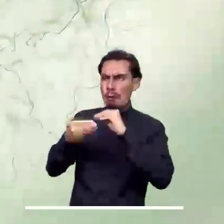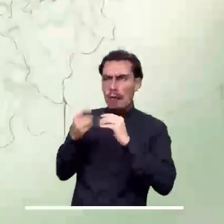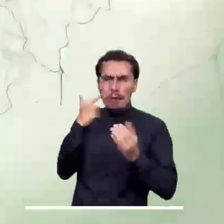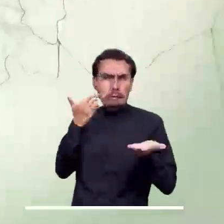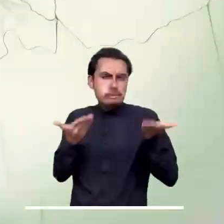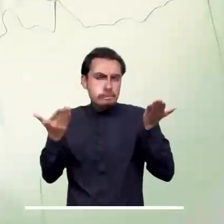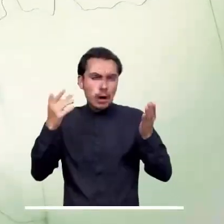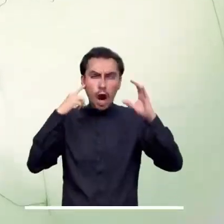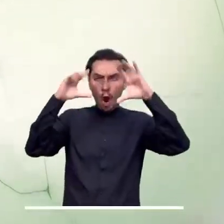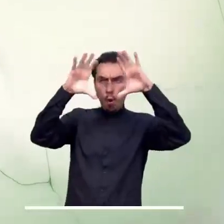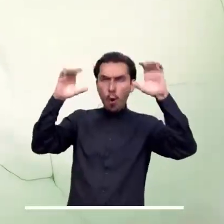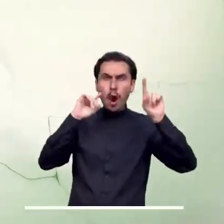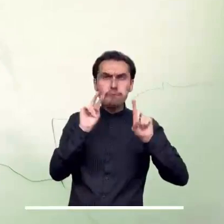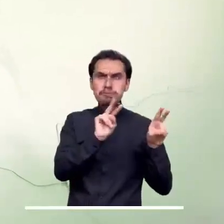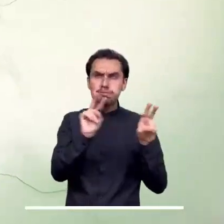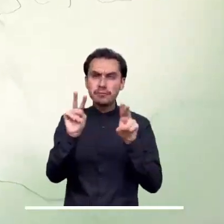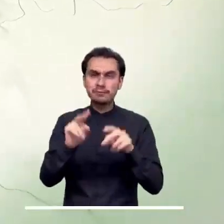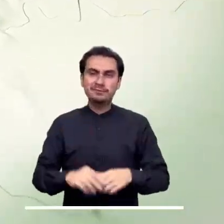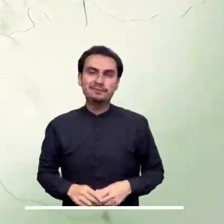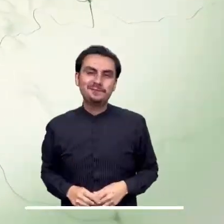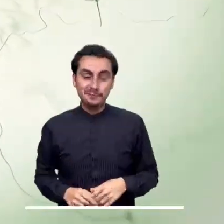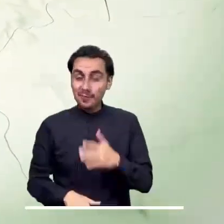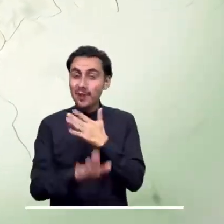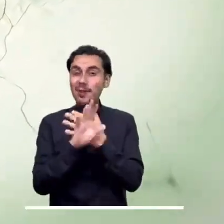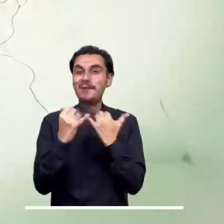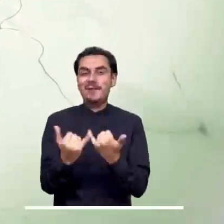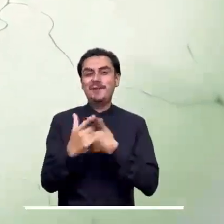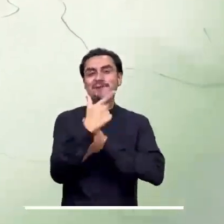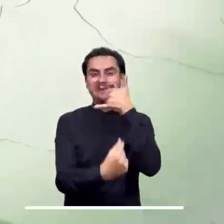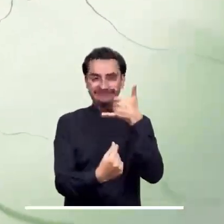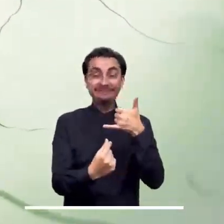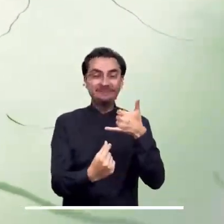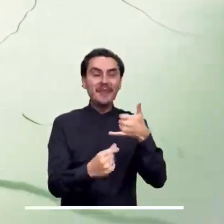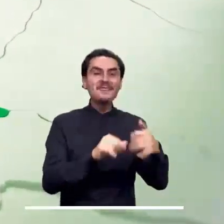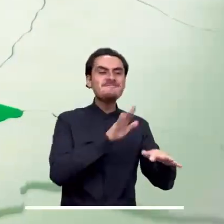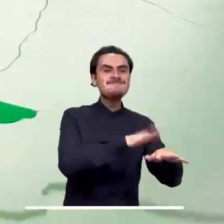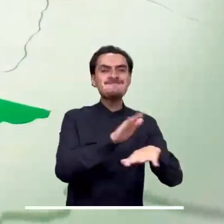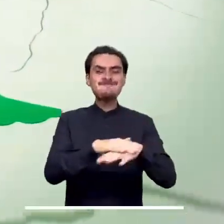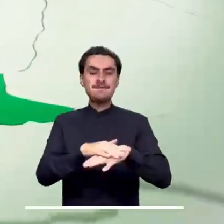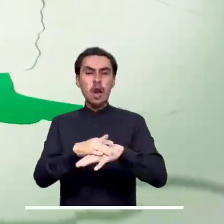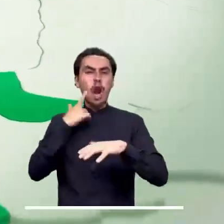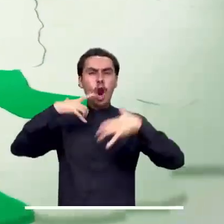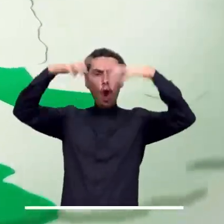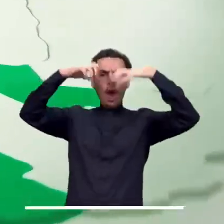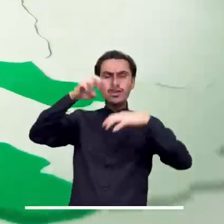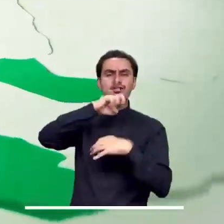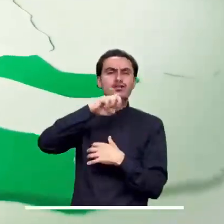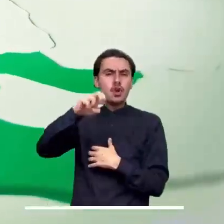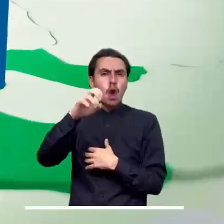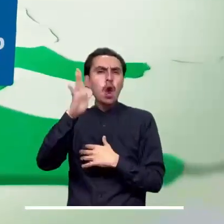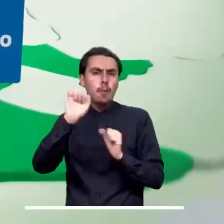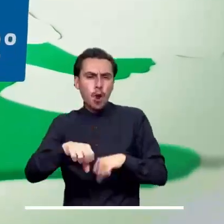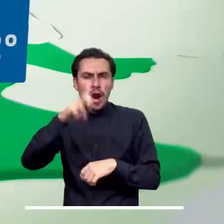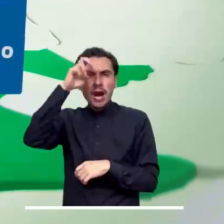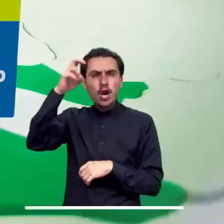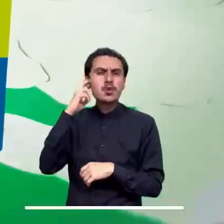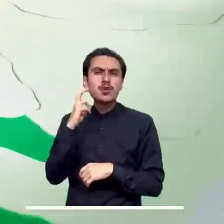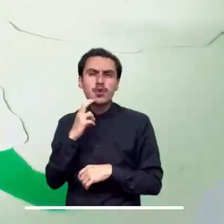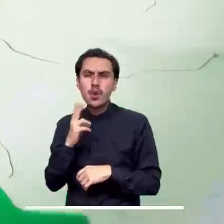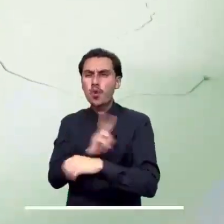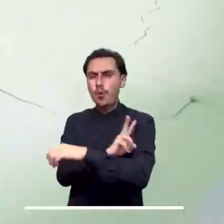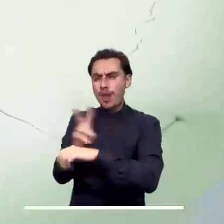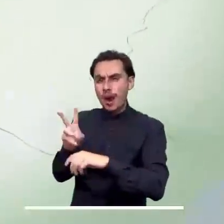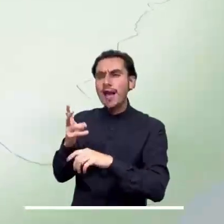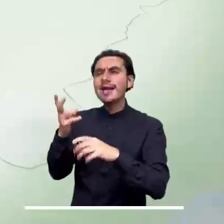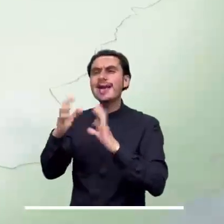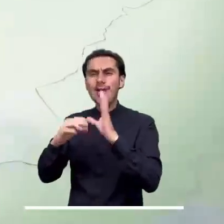islas. El Pacífico amanece con predominio de tiempo seco y una marcada presencia de nubes, sin embargo se esperan aguaceros